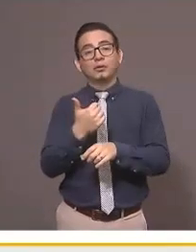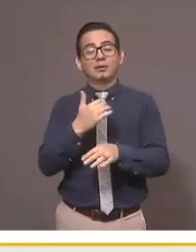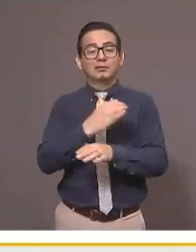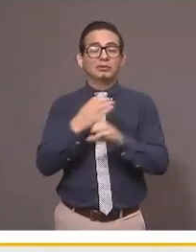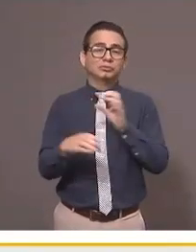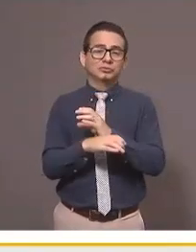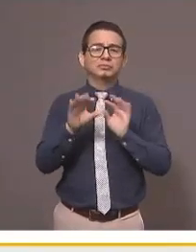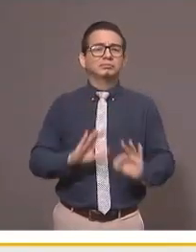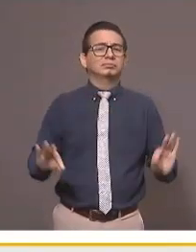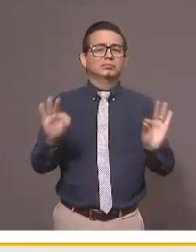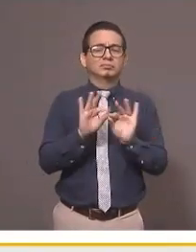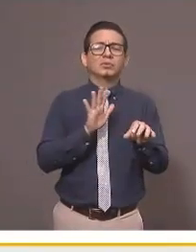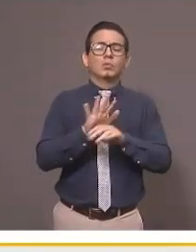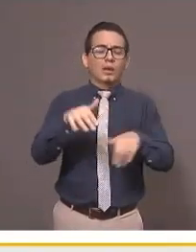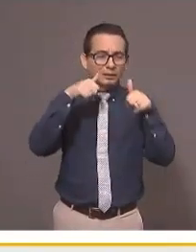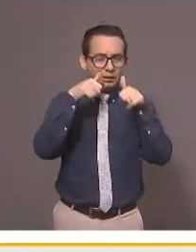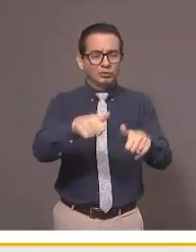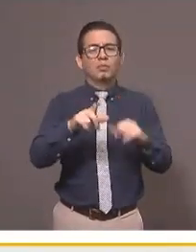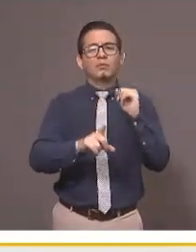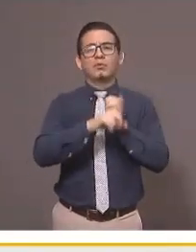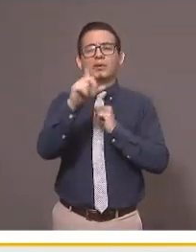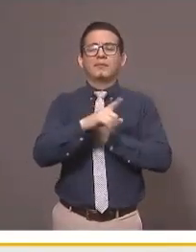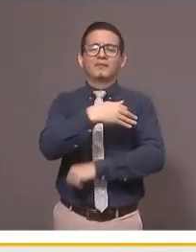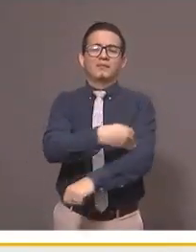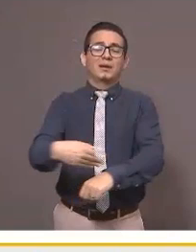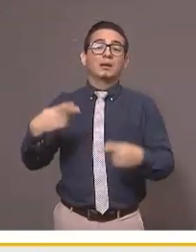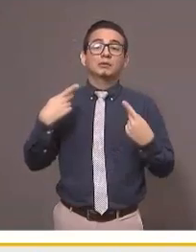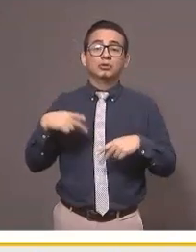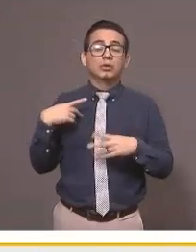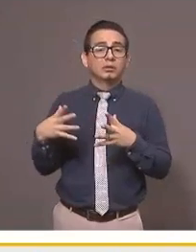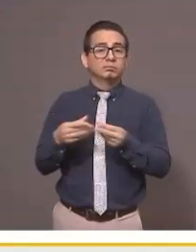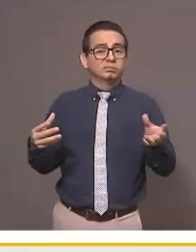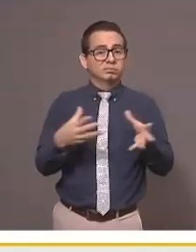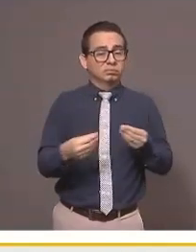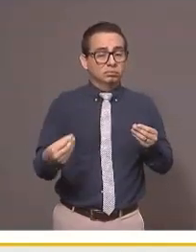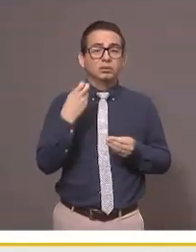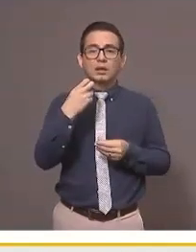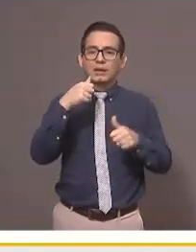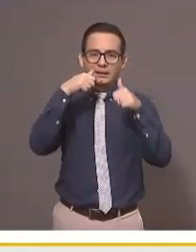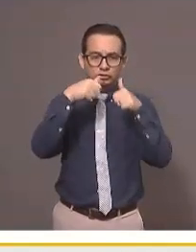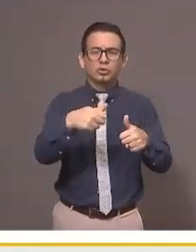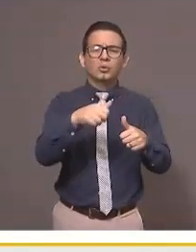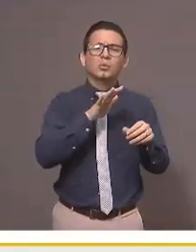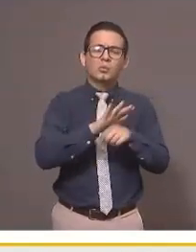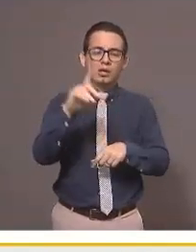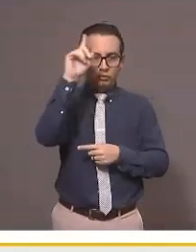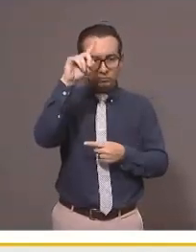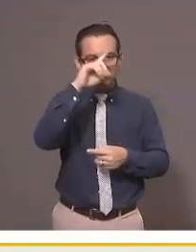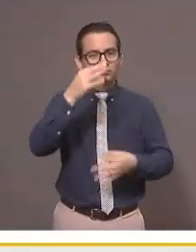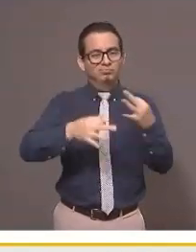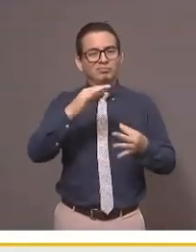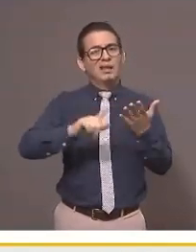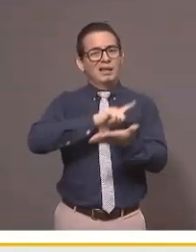unidad de atención a víctimas de familias desaparecidas en atención jurídica y tratamiento